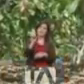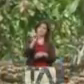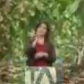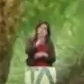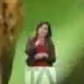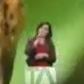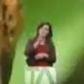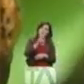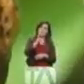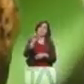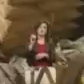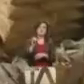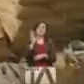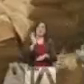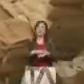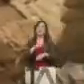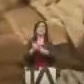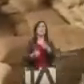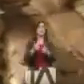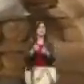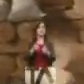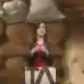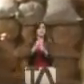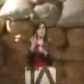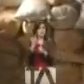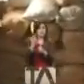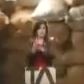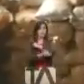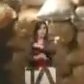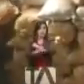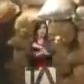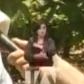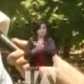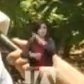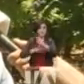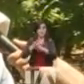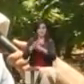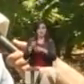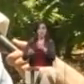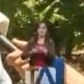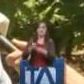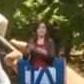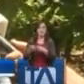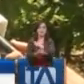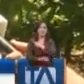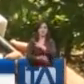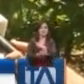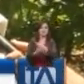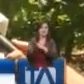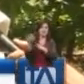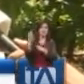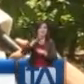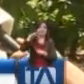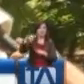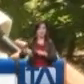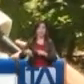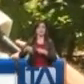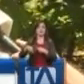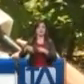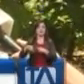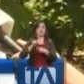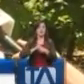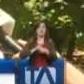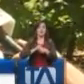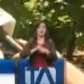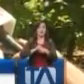debe a que los principales países productores de cacao han sobreestoqueado el mercado mundial. Tenemos a los países africanos como Costa de Marfil y Ghana, y